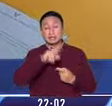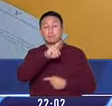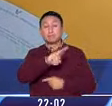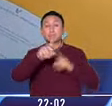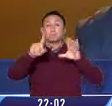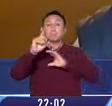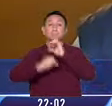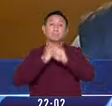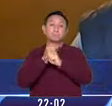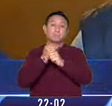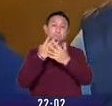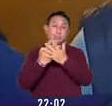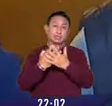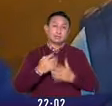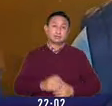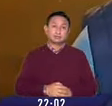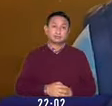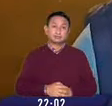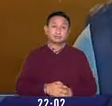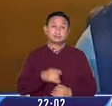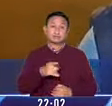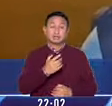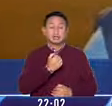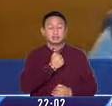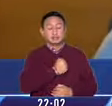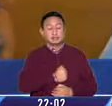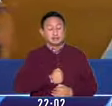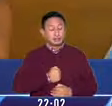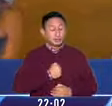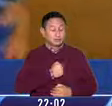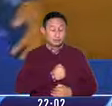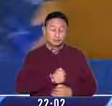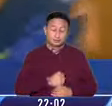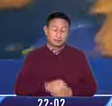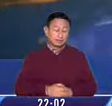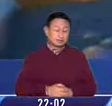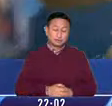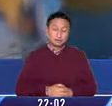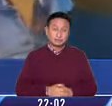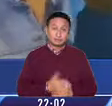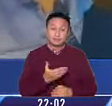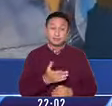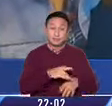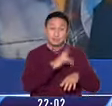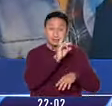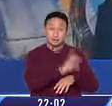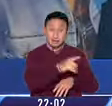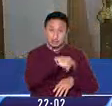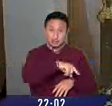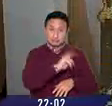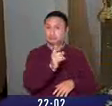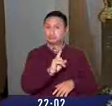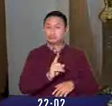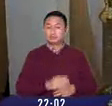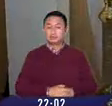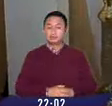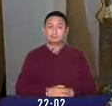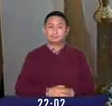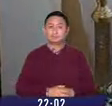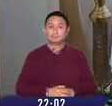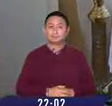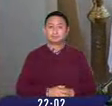de libertad. Este es un hecho lamentable, un hecho de que no queremos que quede en la impunidad.